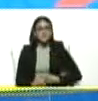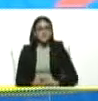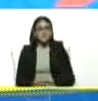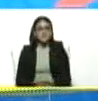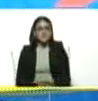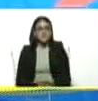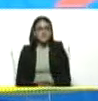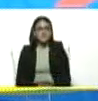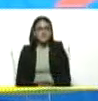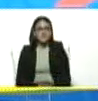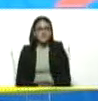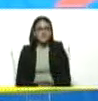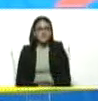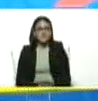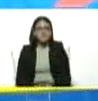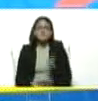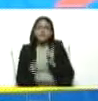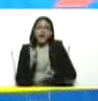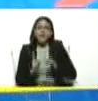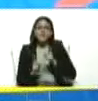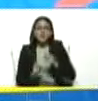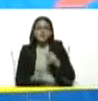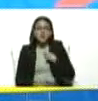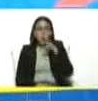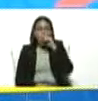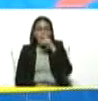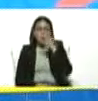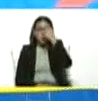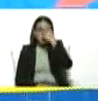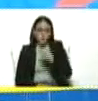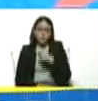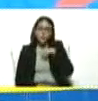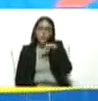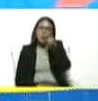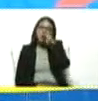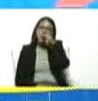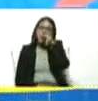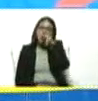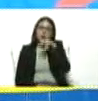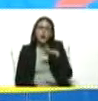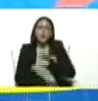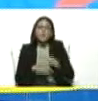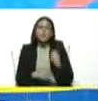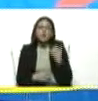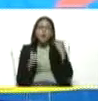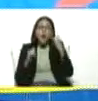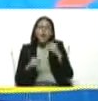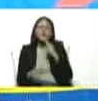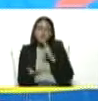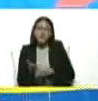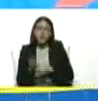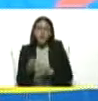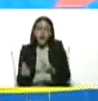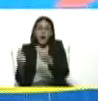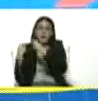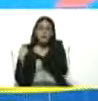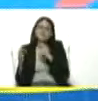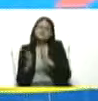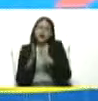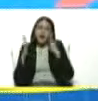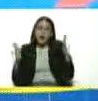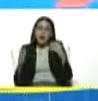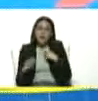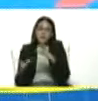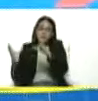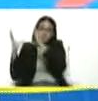a veces uno tiene que hablar en primera persona, porque yo tengo una responsabilidad muy grande. La he tenido, la